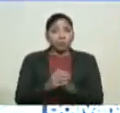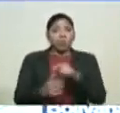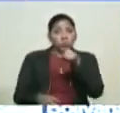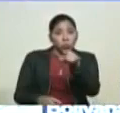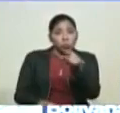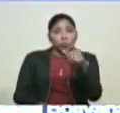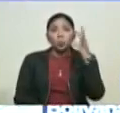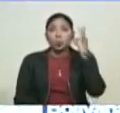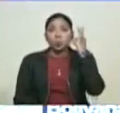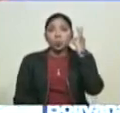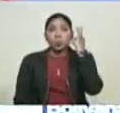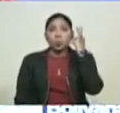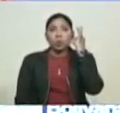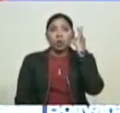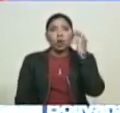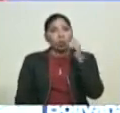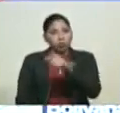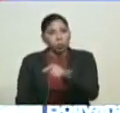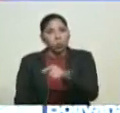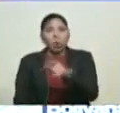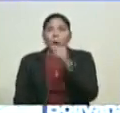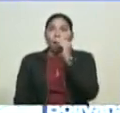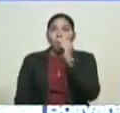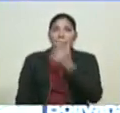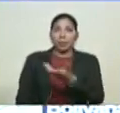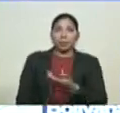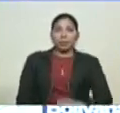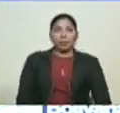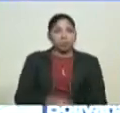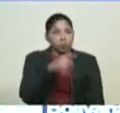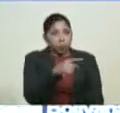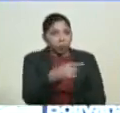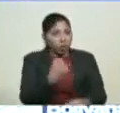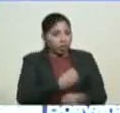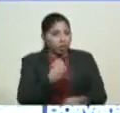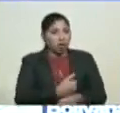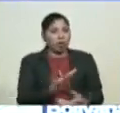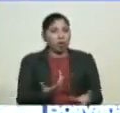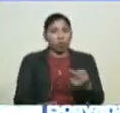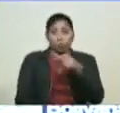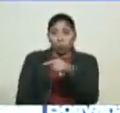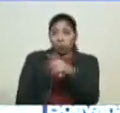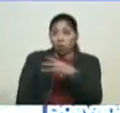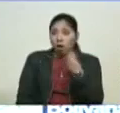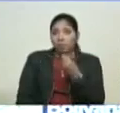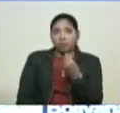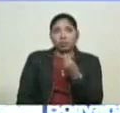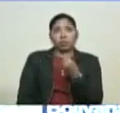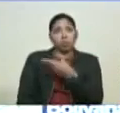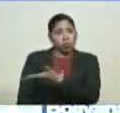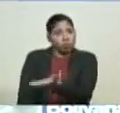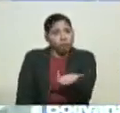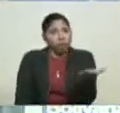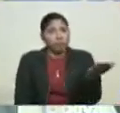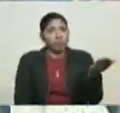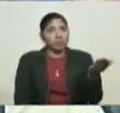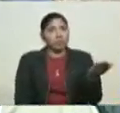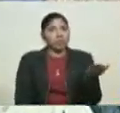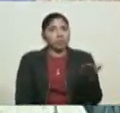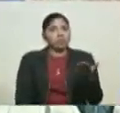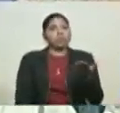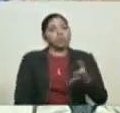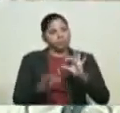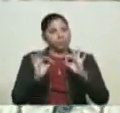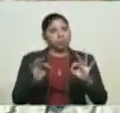mujer, eliges tu hombre, eliges tu trabajador, eliges tu joven. Ustedes son la